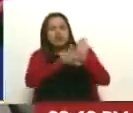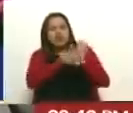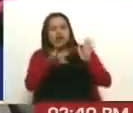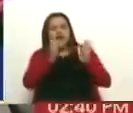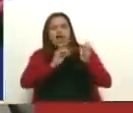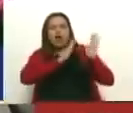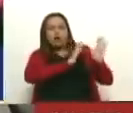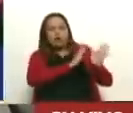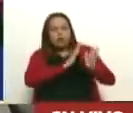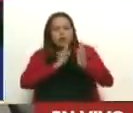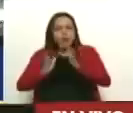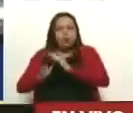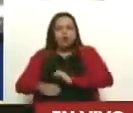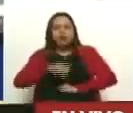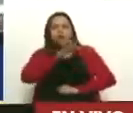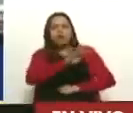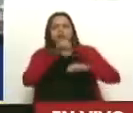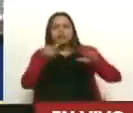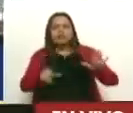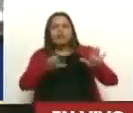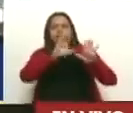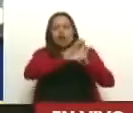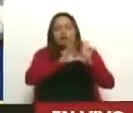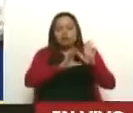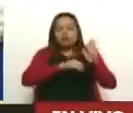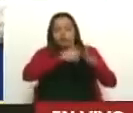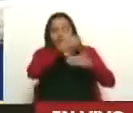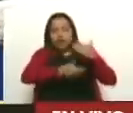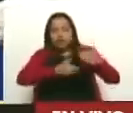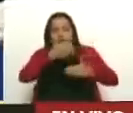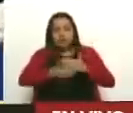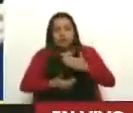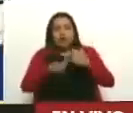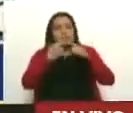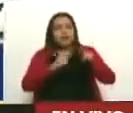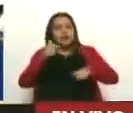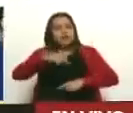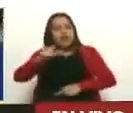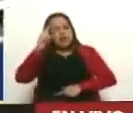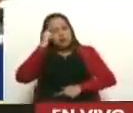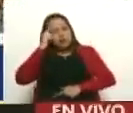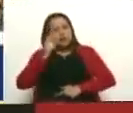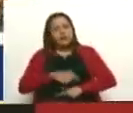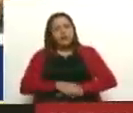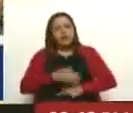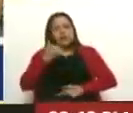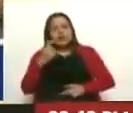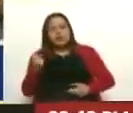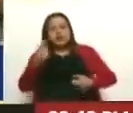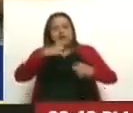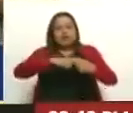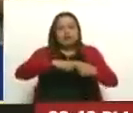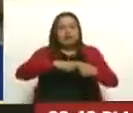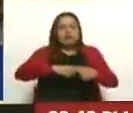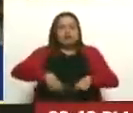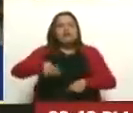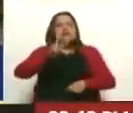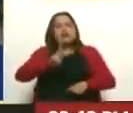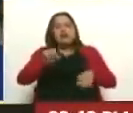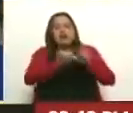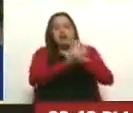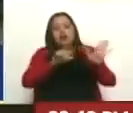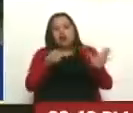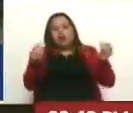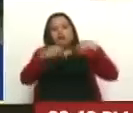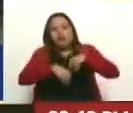estructurado en 46 capítulos, pero el día de hoy, durante esta sesión ordinaria, pues han sido incorporados dos artículos